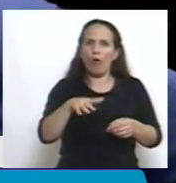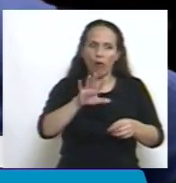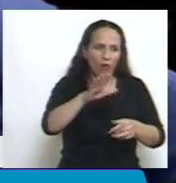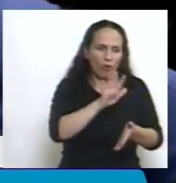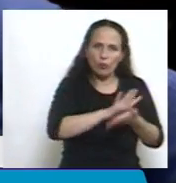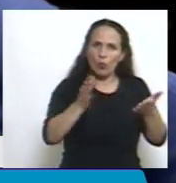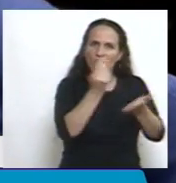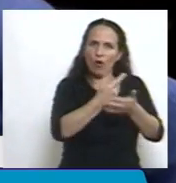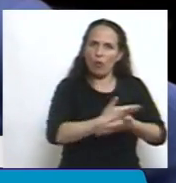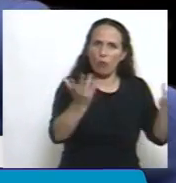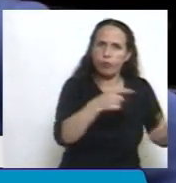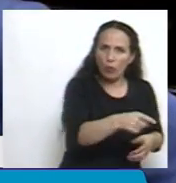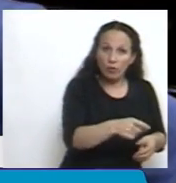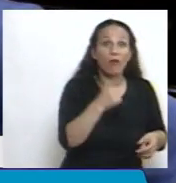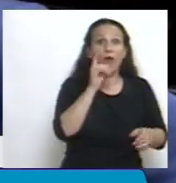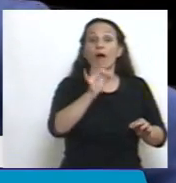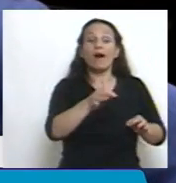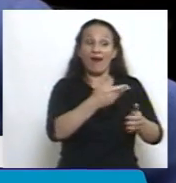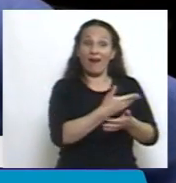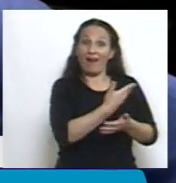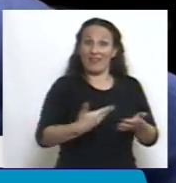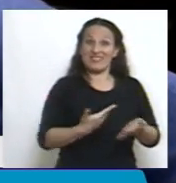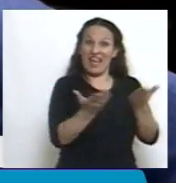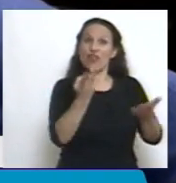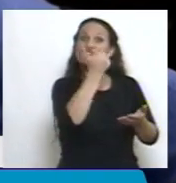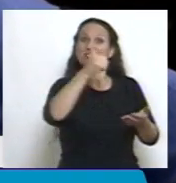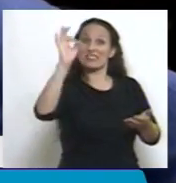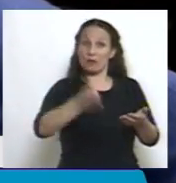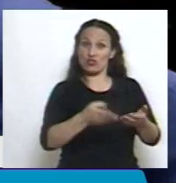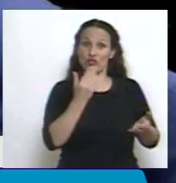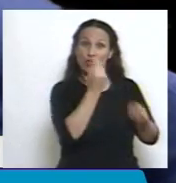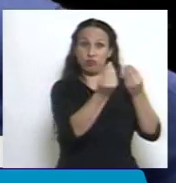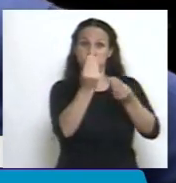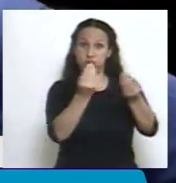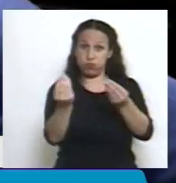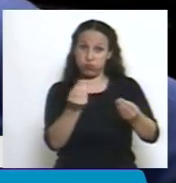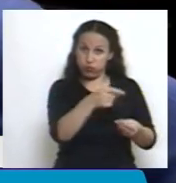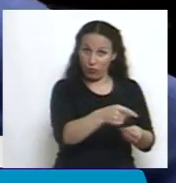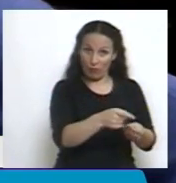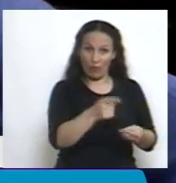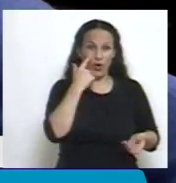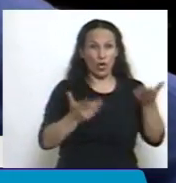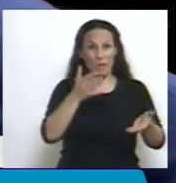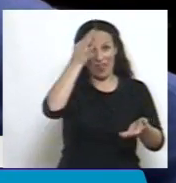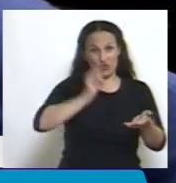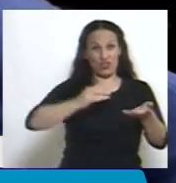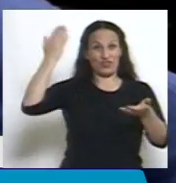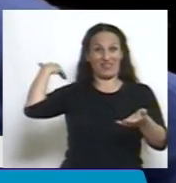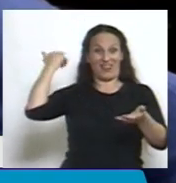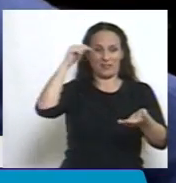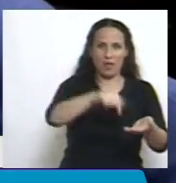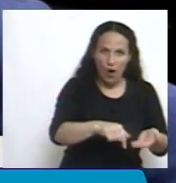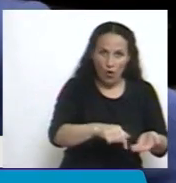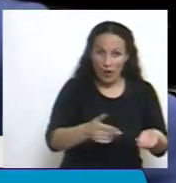Recordemos que hoy hay 60% más empleados en el Estado Nacional que hace 12 años, ¿sí? Hay